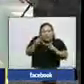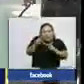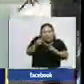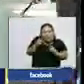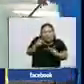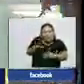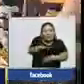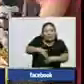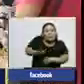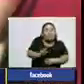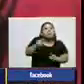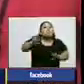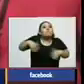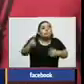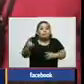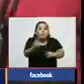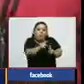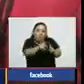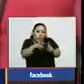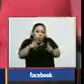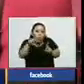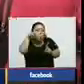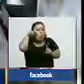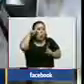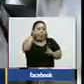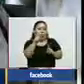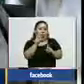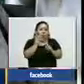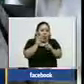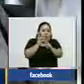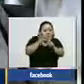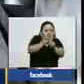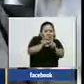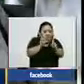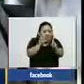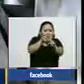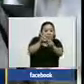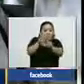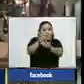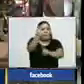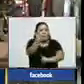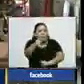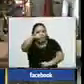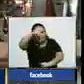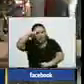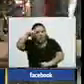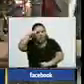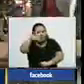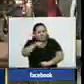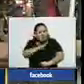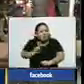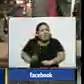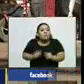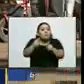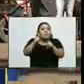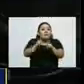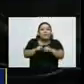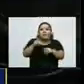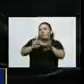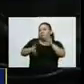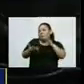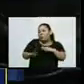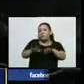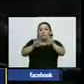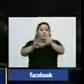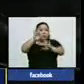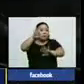La delincuencia prácticamente ha sido la sombra que acompaña a salvadoreños honrados. Sin embargo, desde hace más de 15